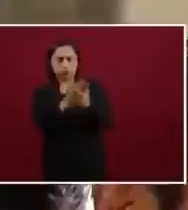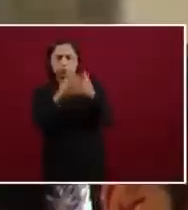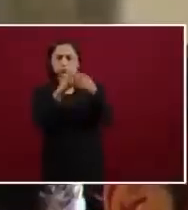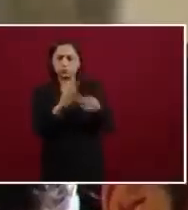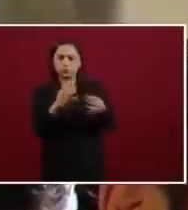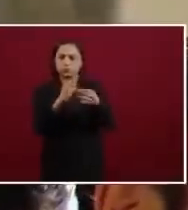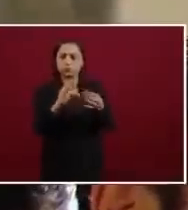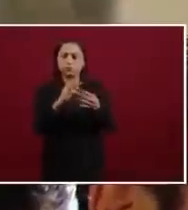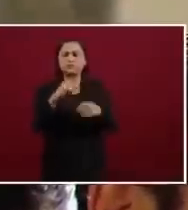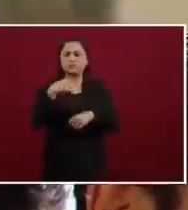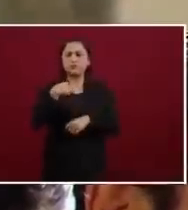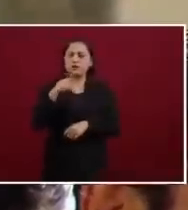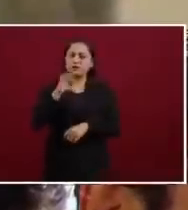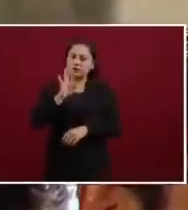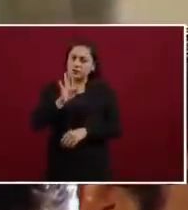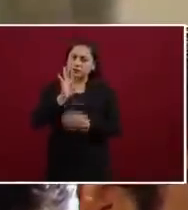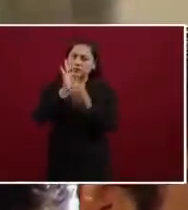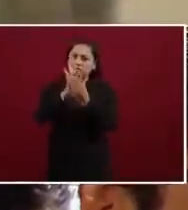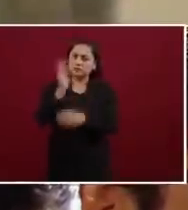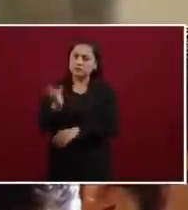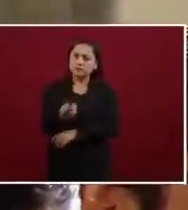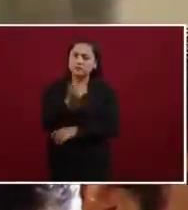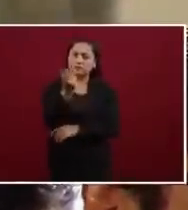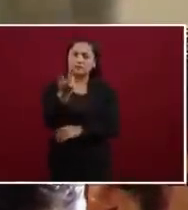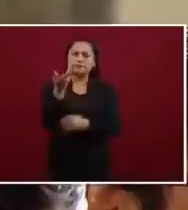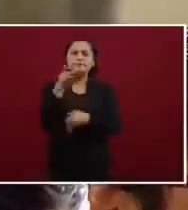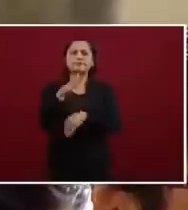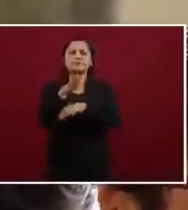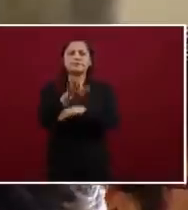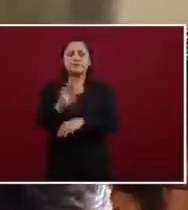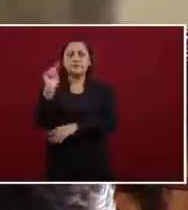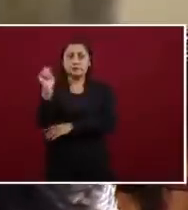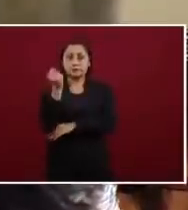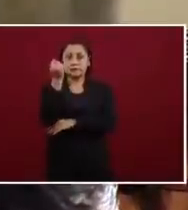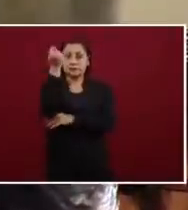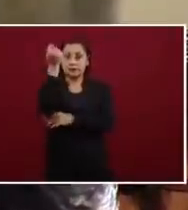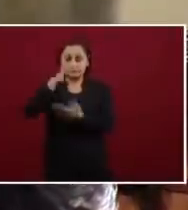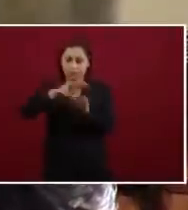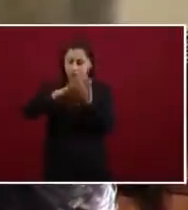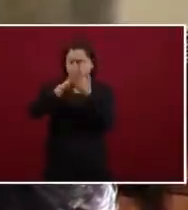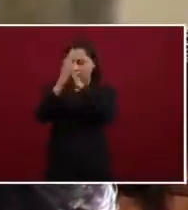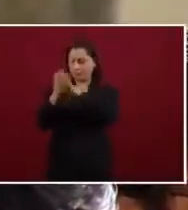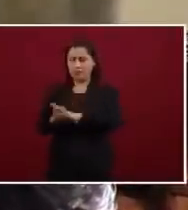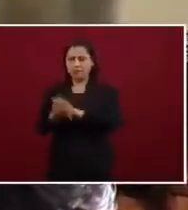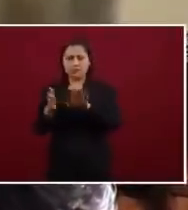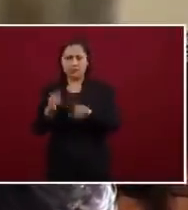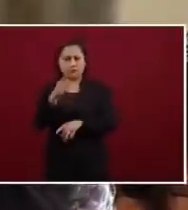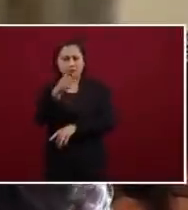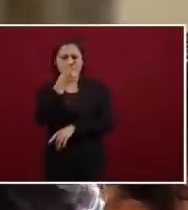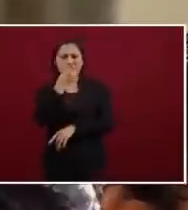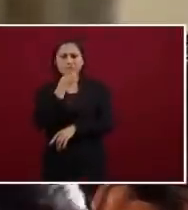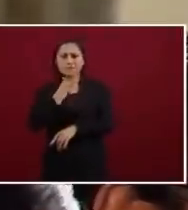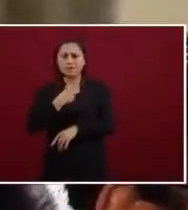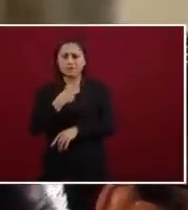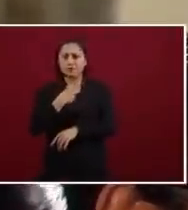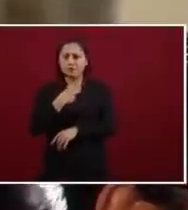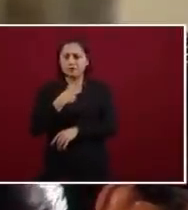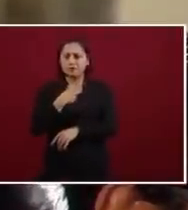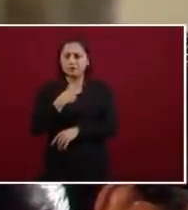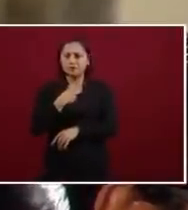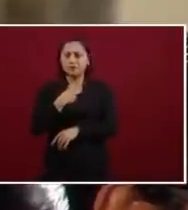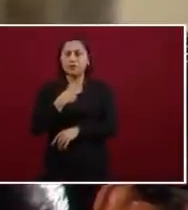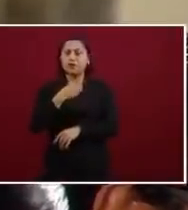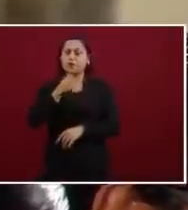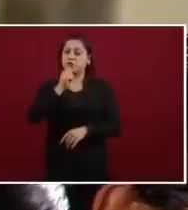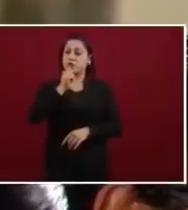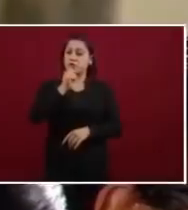del tema de transferencia de tecnología. Usted me comentó que no lo habían llevado a